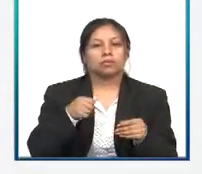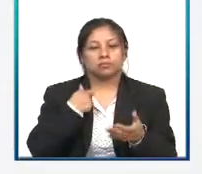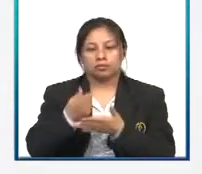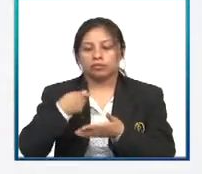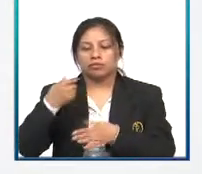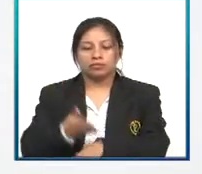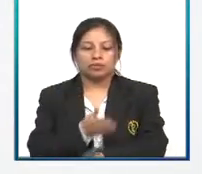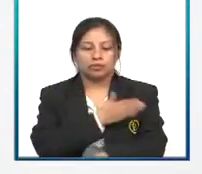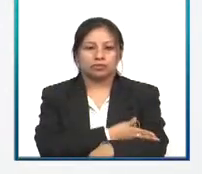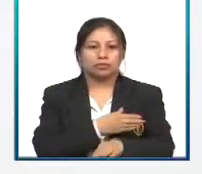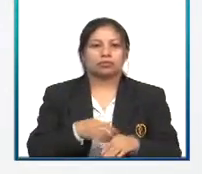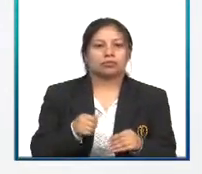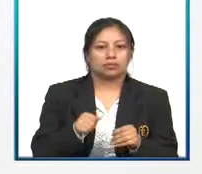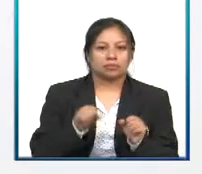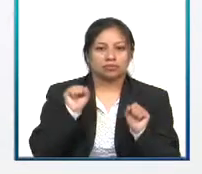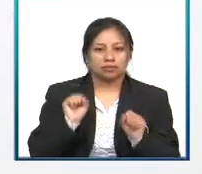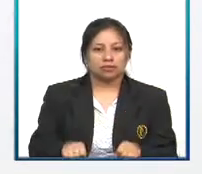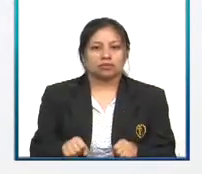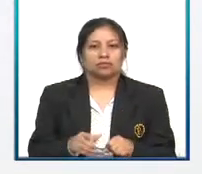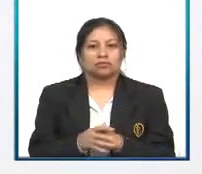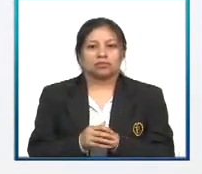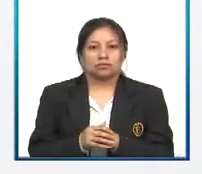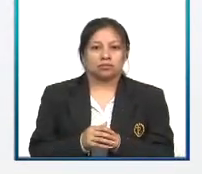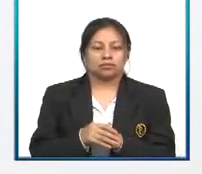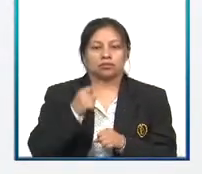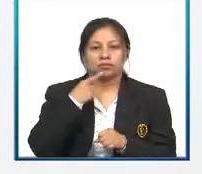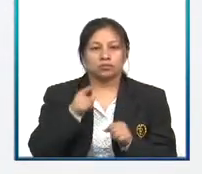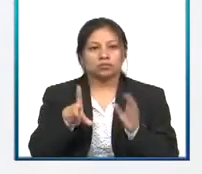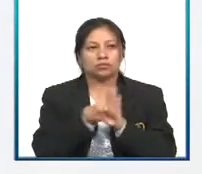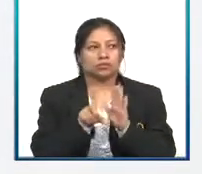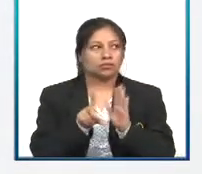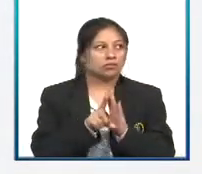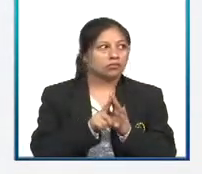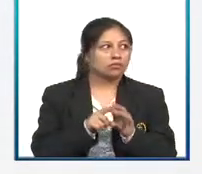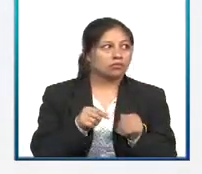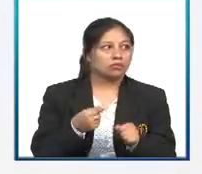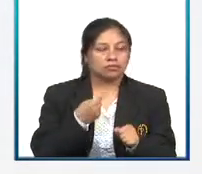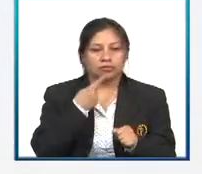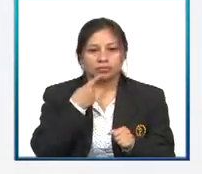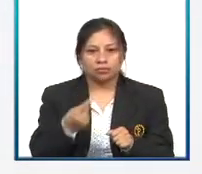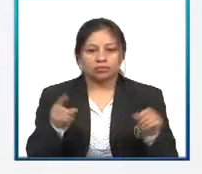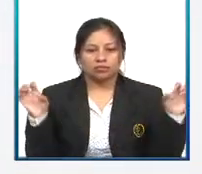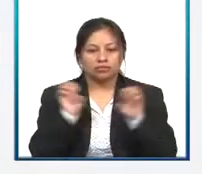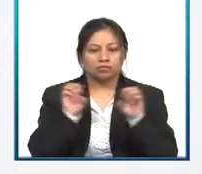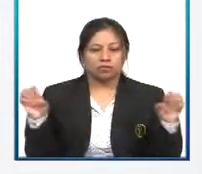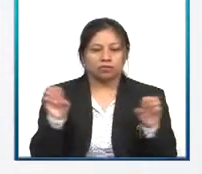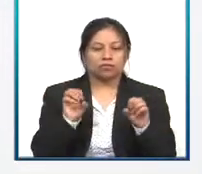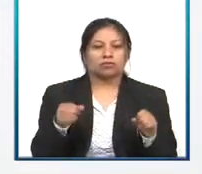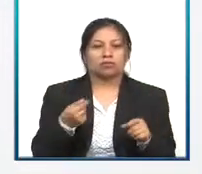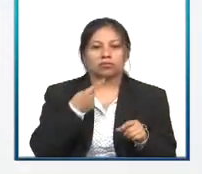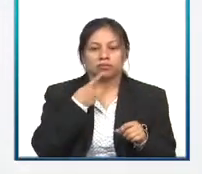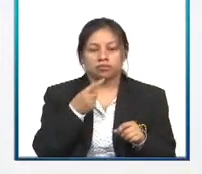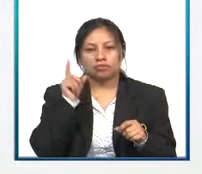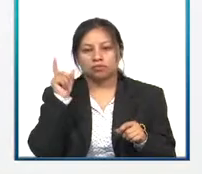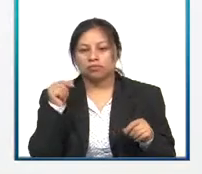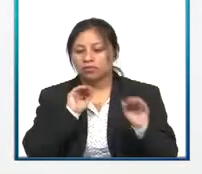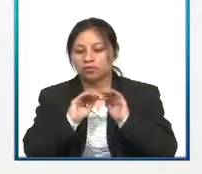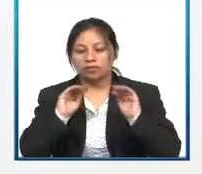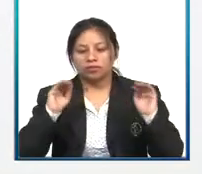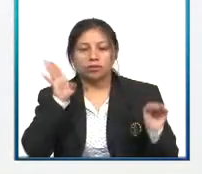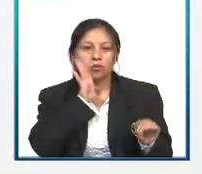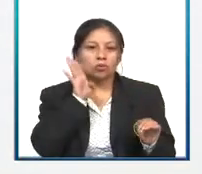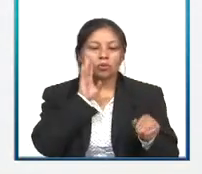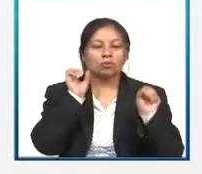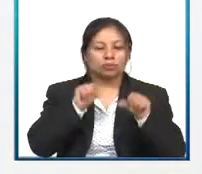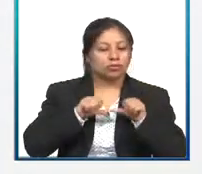pagos atrasados. Eso nos ayuda a nosotros como delegación de la Olimpiada Centroamericana de Física a que los chicos estuvieran tranquilos